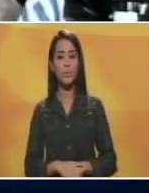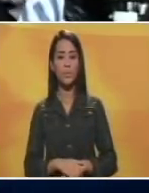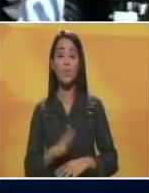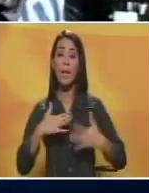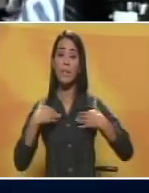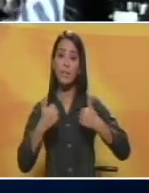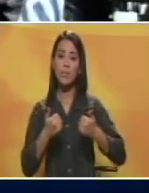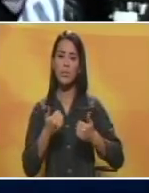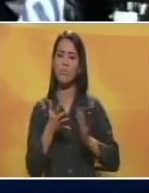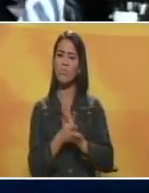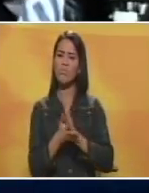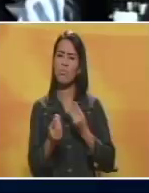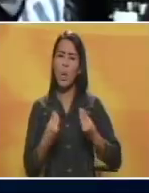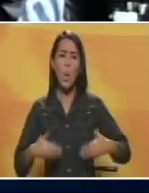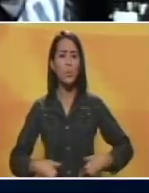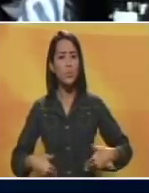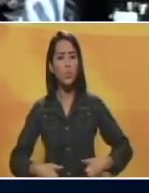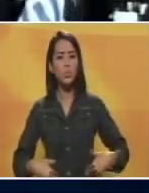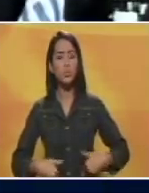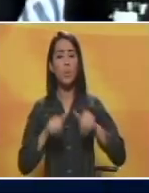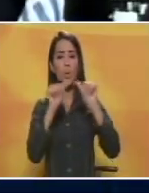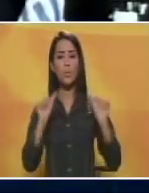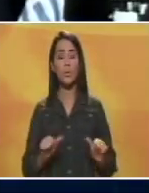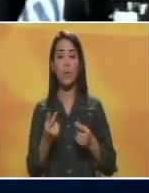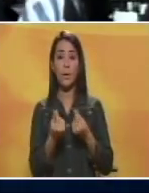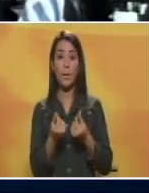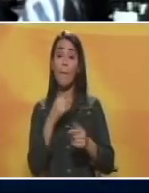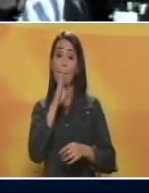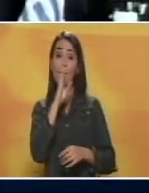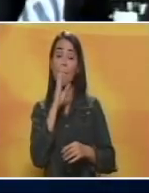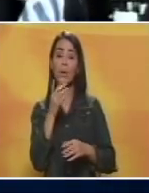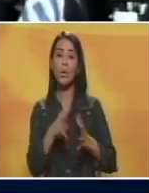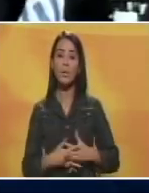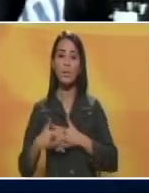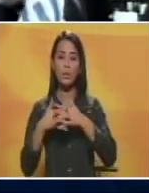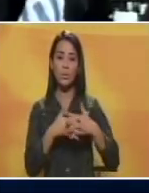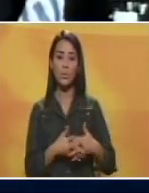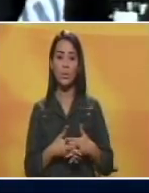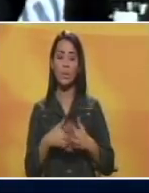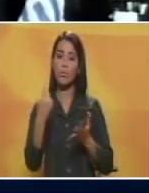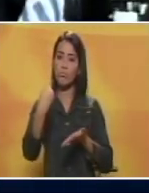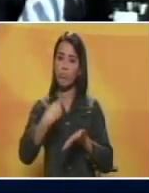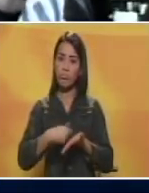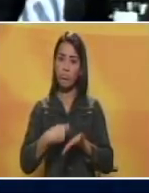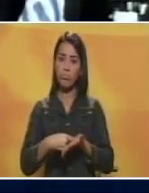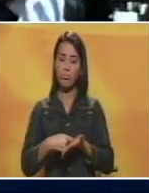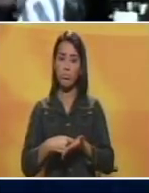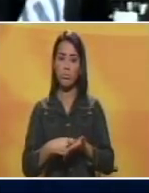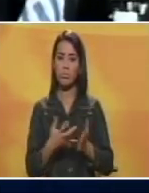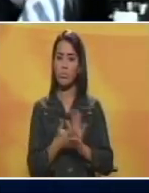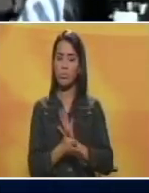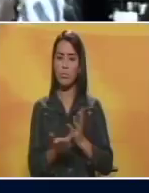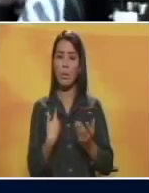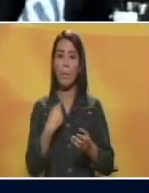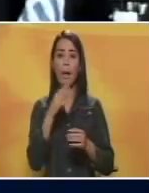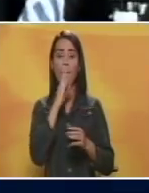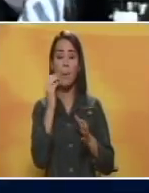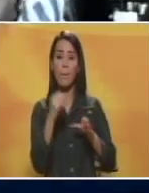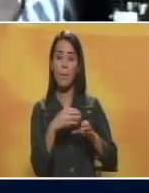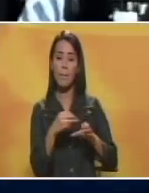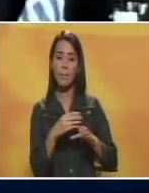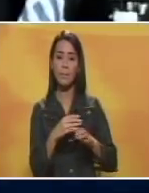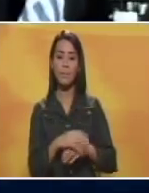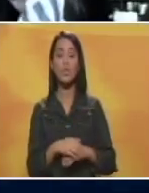Salud lo que tuvimos que luchar con el sistema financiero, que un banco en Estados Unidos tuvo que darnos una excepción para poder depositar